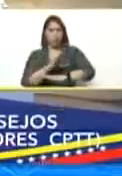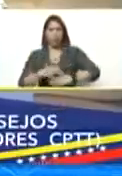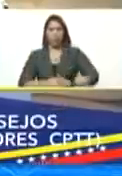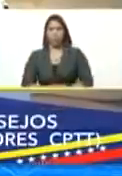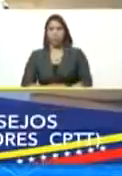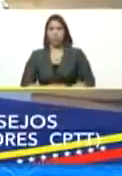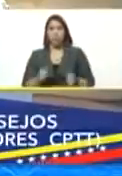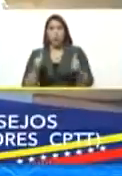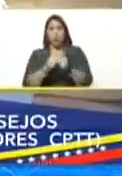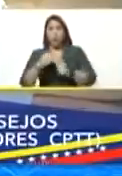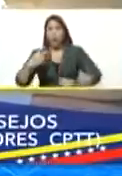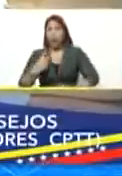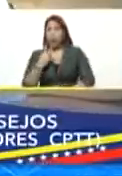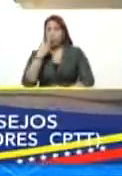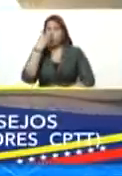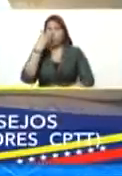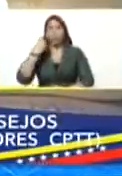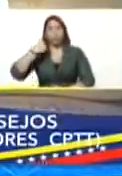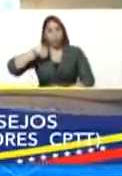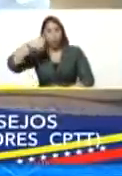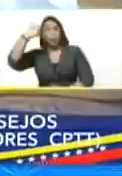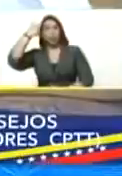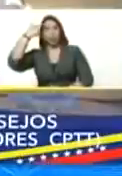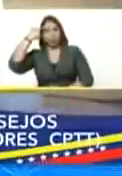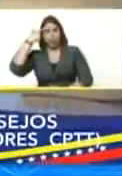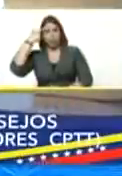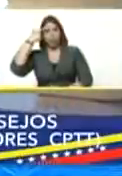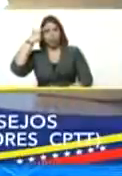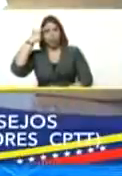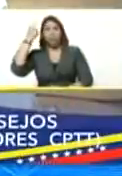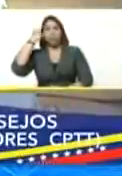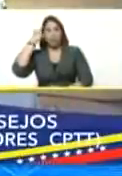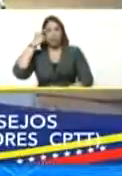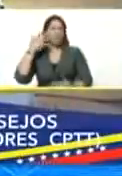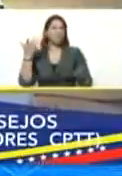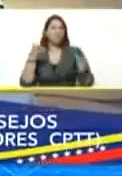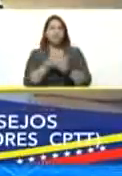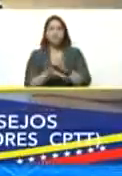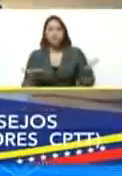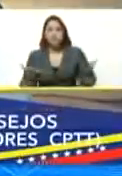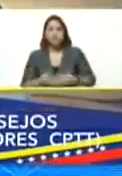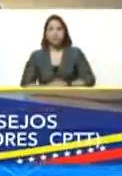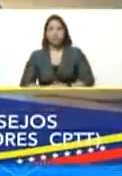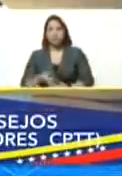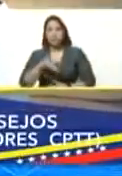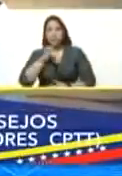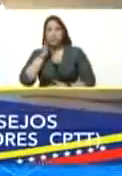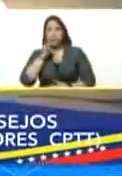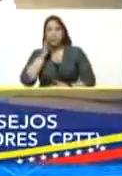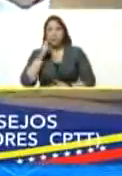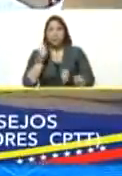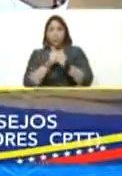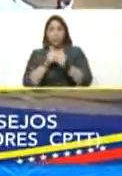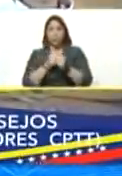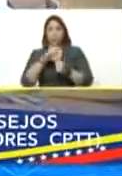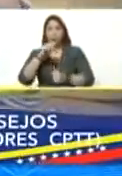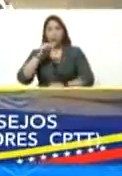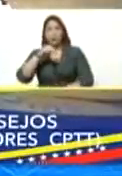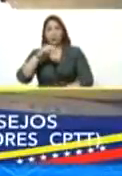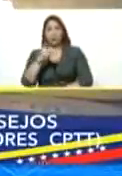con el aroma, yo lo sé, y todo el mundo sabe que sabe, ¿verdad? con Candelaria, que anda por